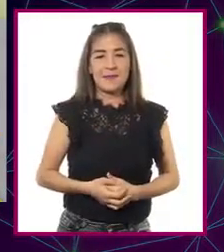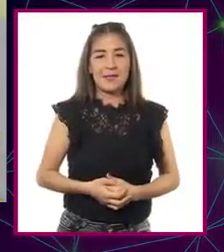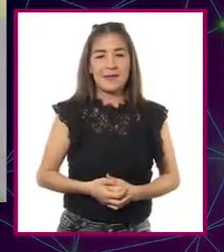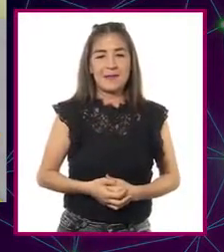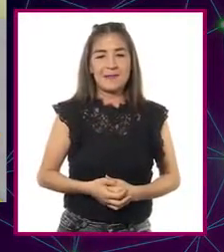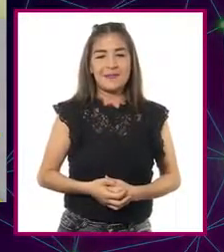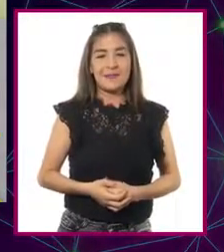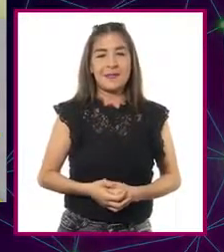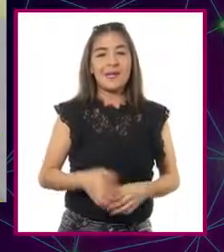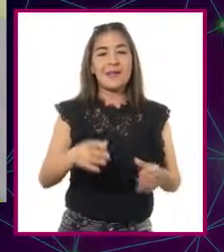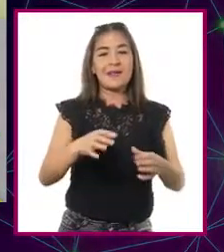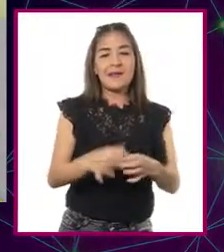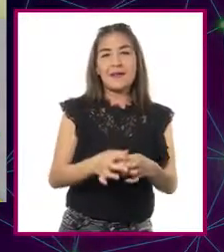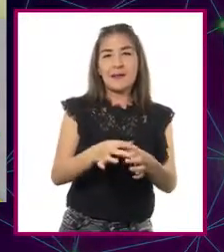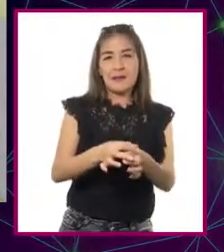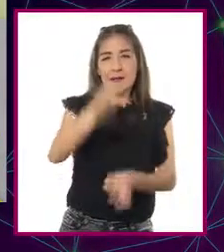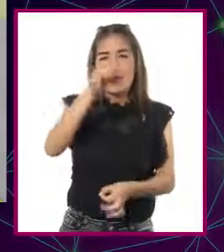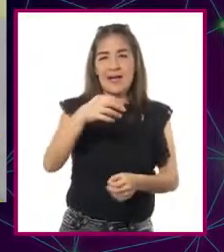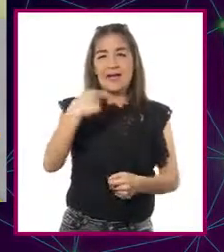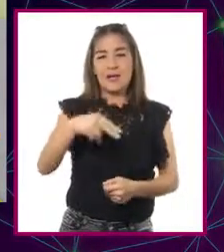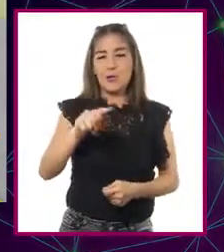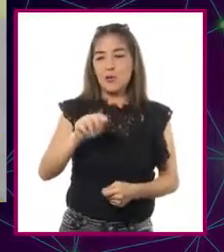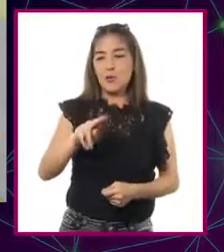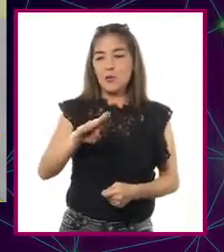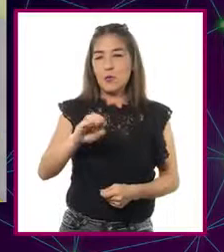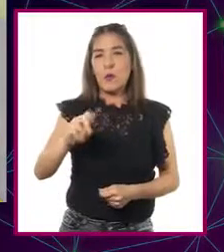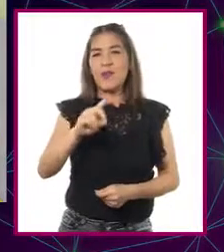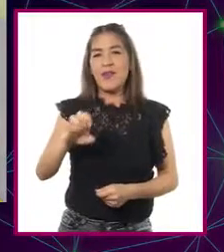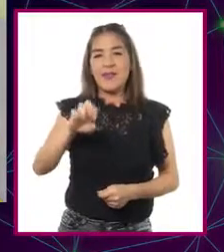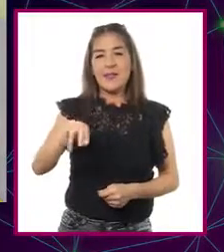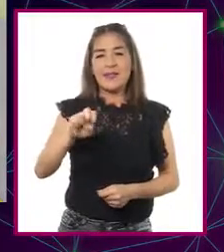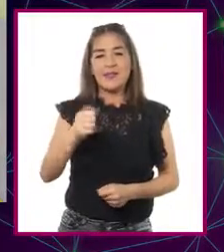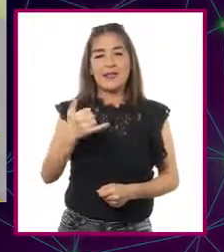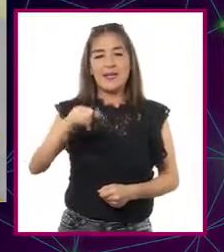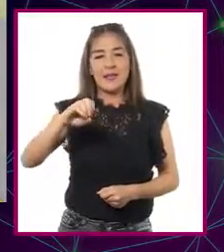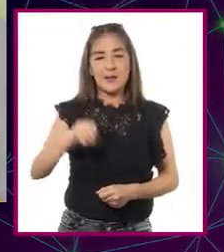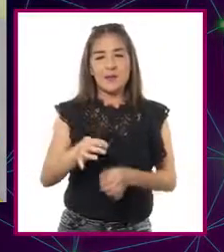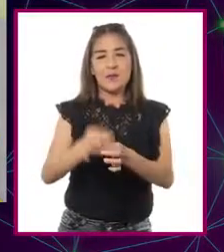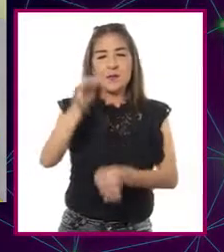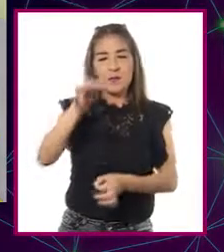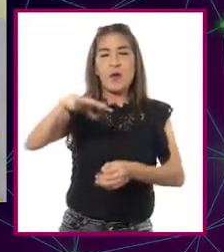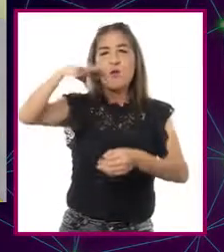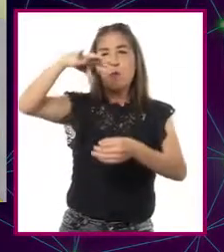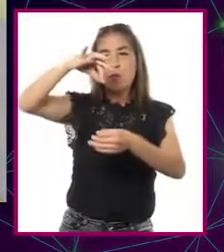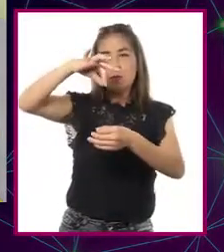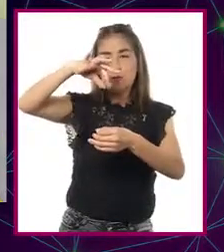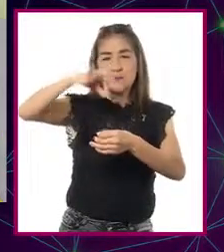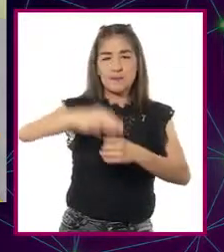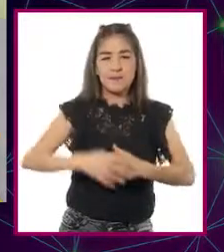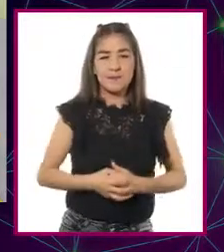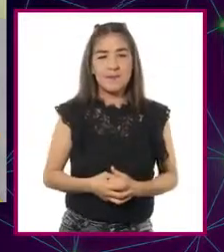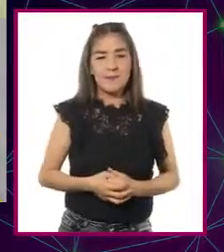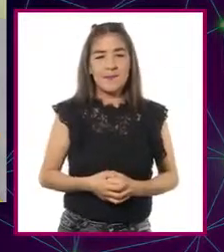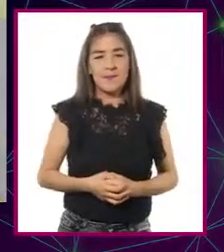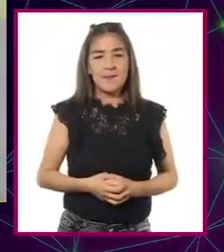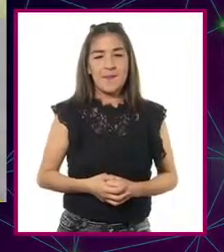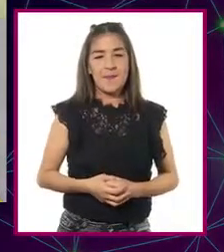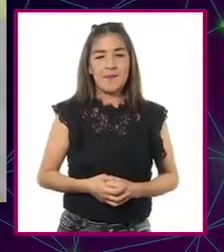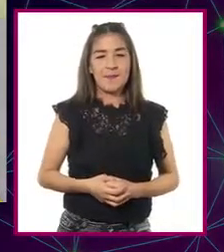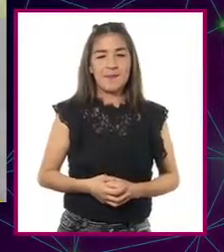Tubos de ensayo, los colocamos también. Gotero, acá está.